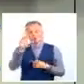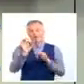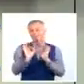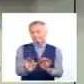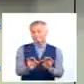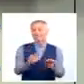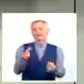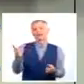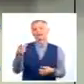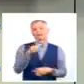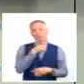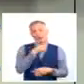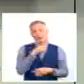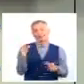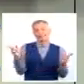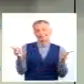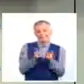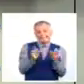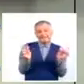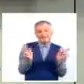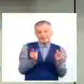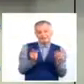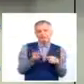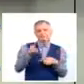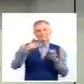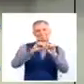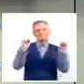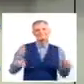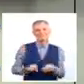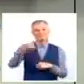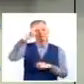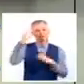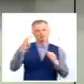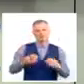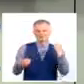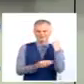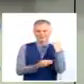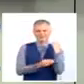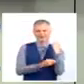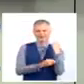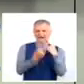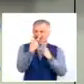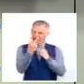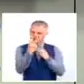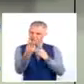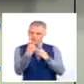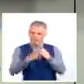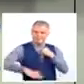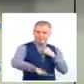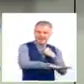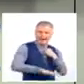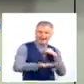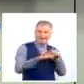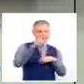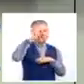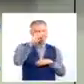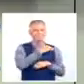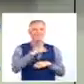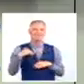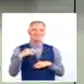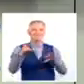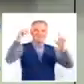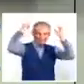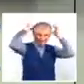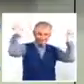pequeño, pero con un sistema de salud sólido que va desde la atención primaria en ese médico o enfermero de la familia que